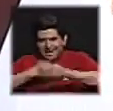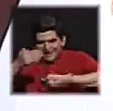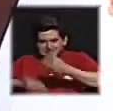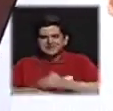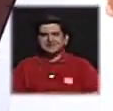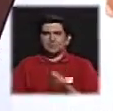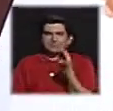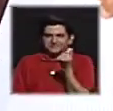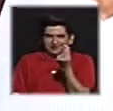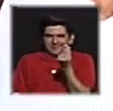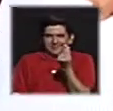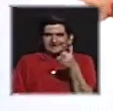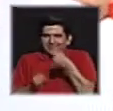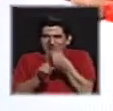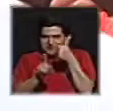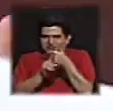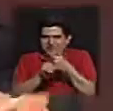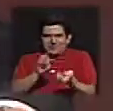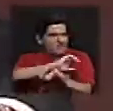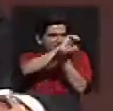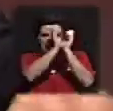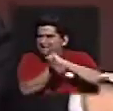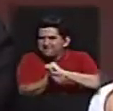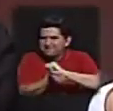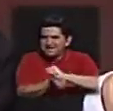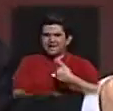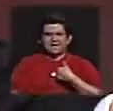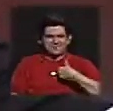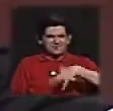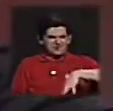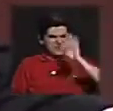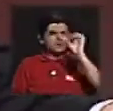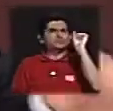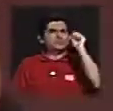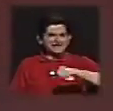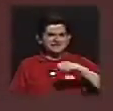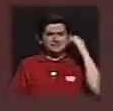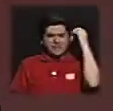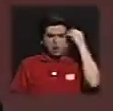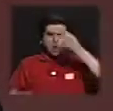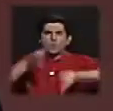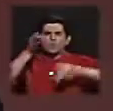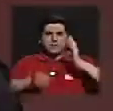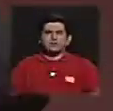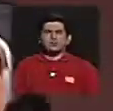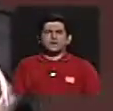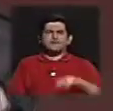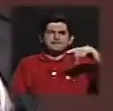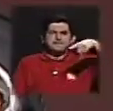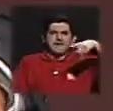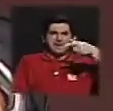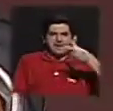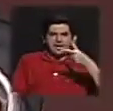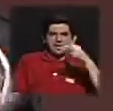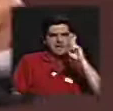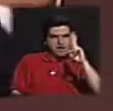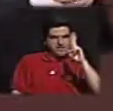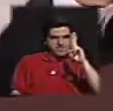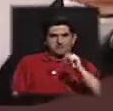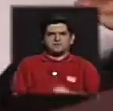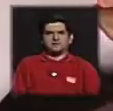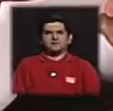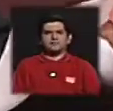fondos se transforman, porque yo lo que sí encontré es una opinión jurídica de la Procuraduría,